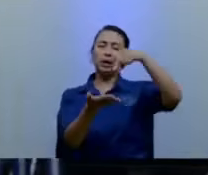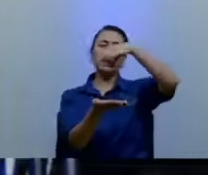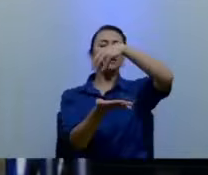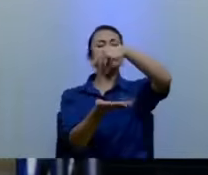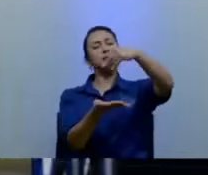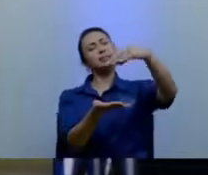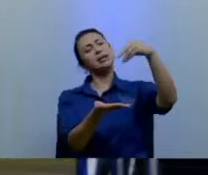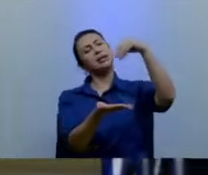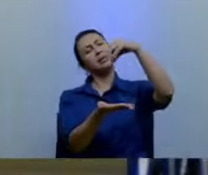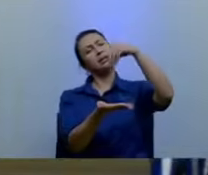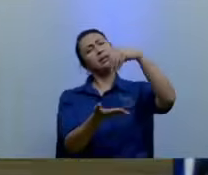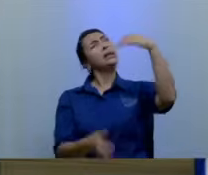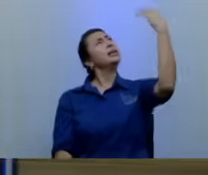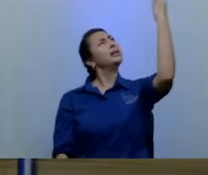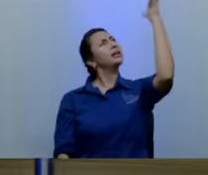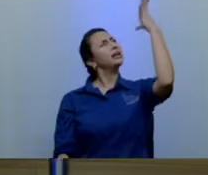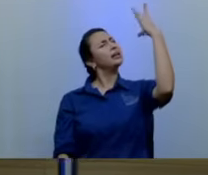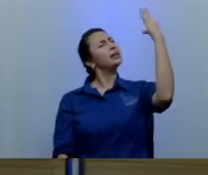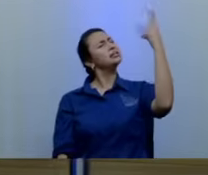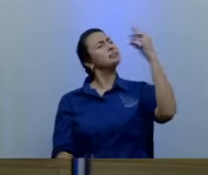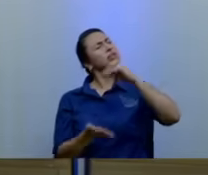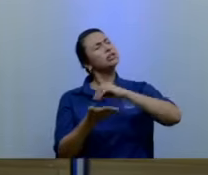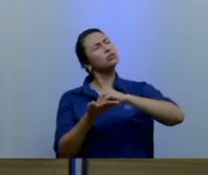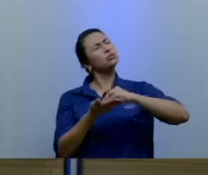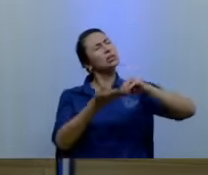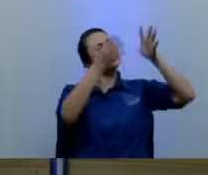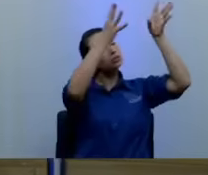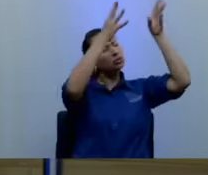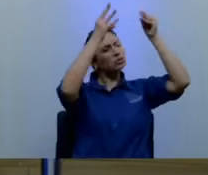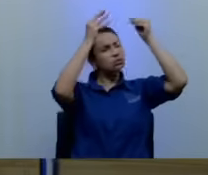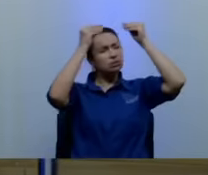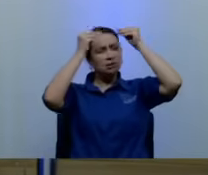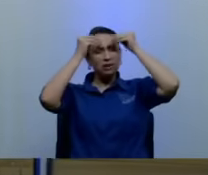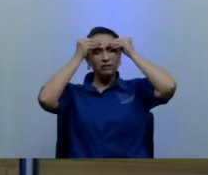sean, que Él quiere que se queden clavadas en nuestro corazón.